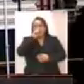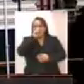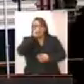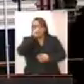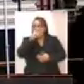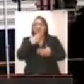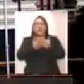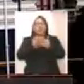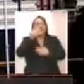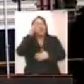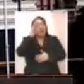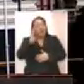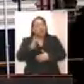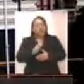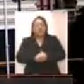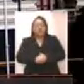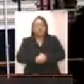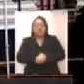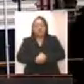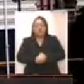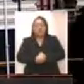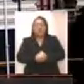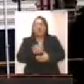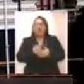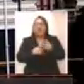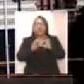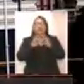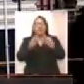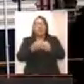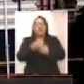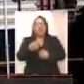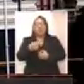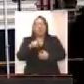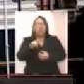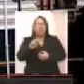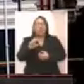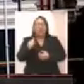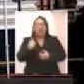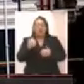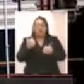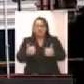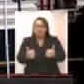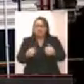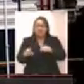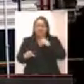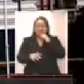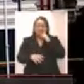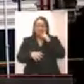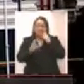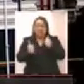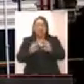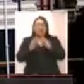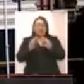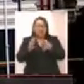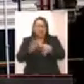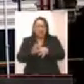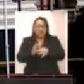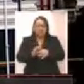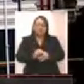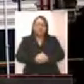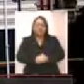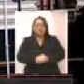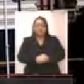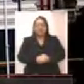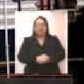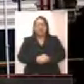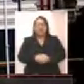gracias a Dios, que la familia Humala Heredia se encuentra plenamente constituida y creo yo